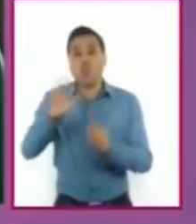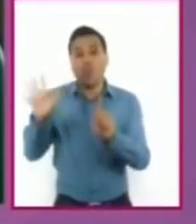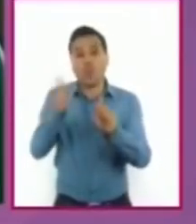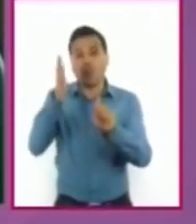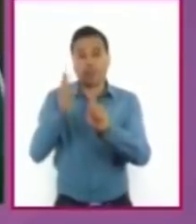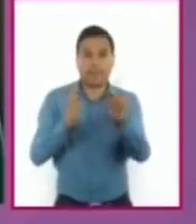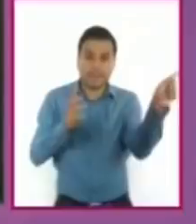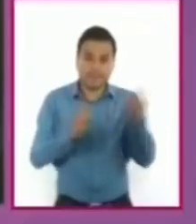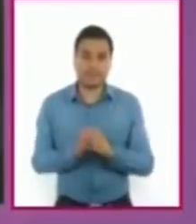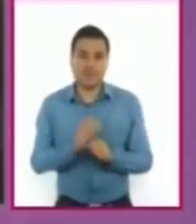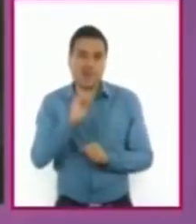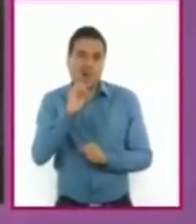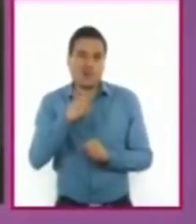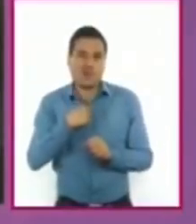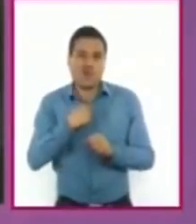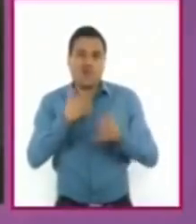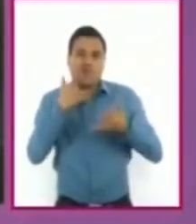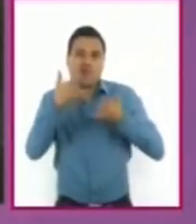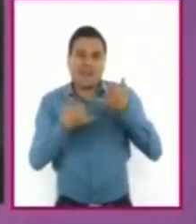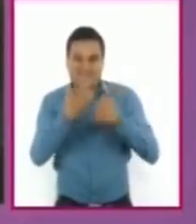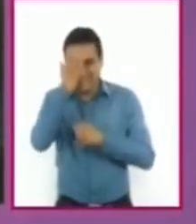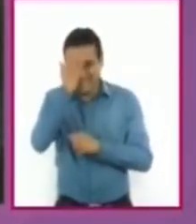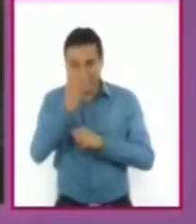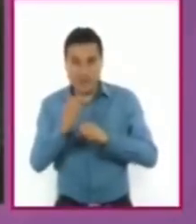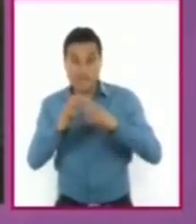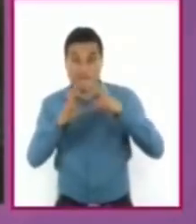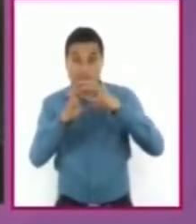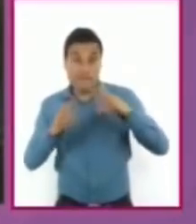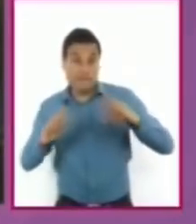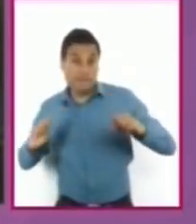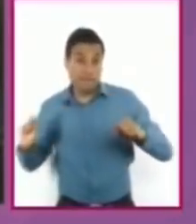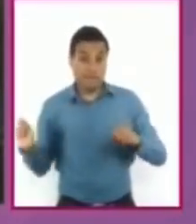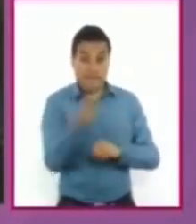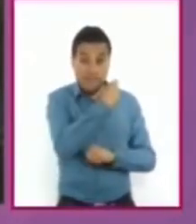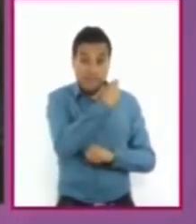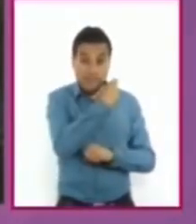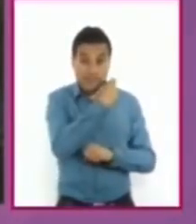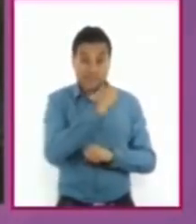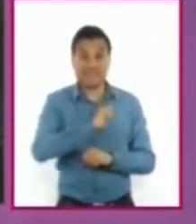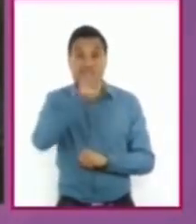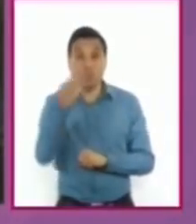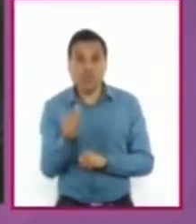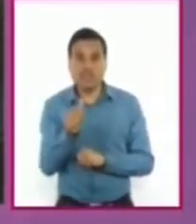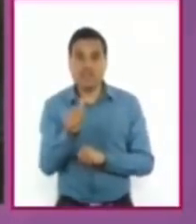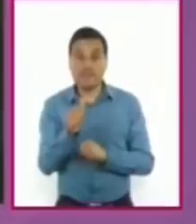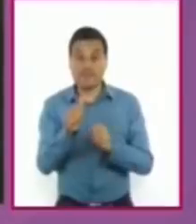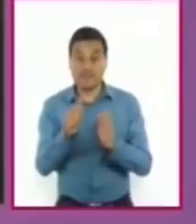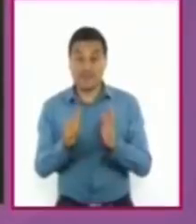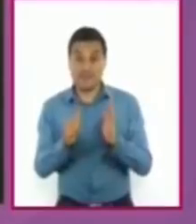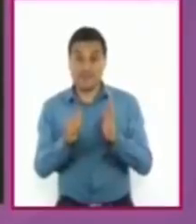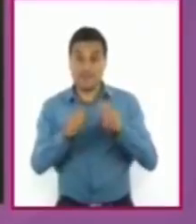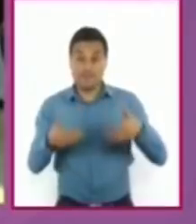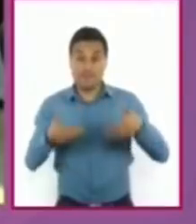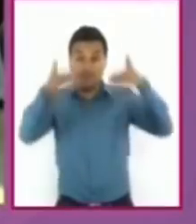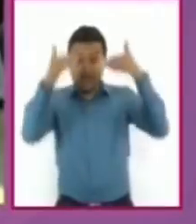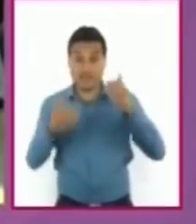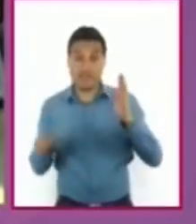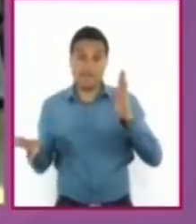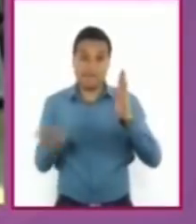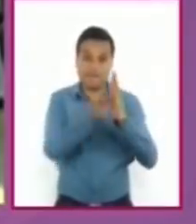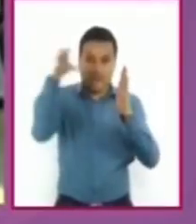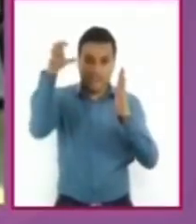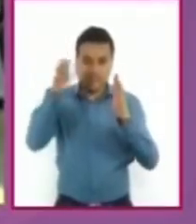Por ejemplo, cuando juegas frontón y le pegas a una pelota, se va en una dirección y cuando choca con la pared cambia a otra.